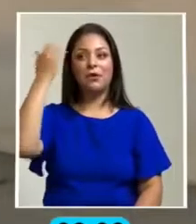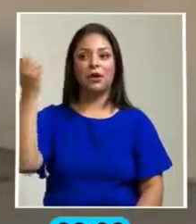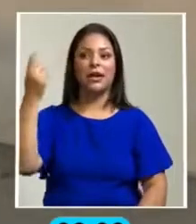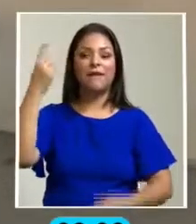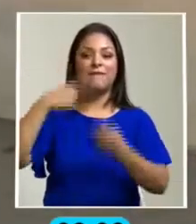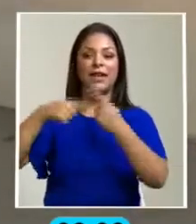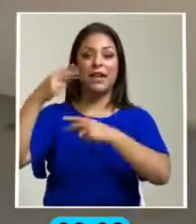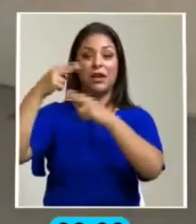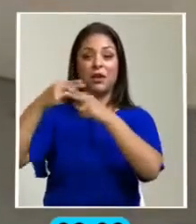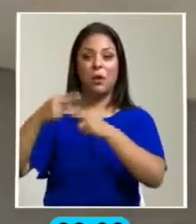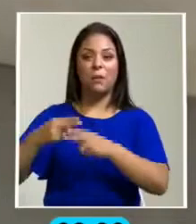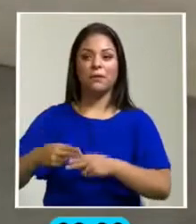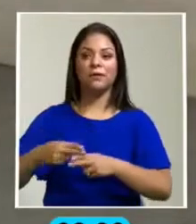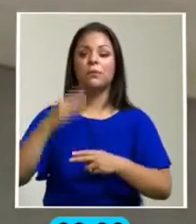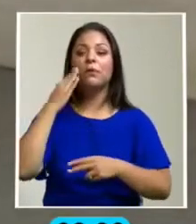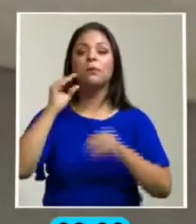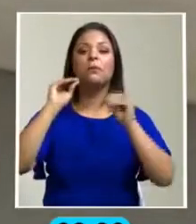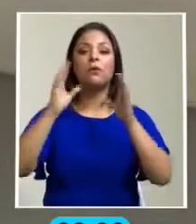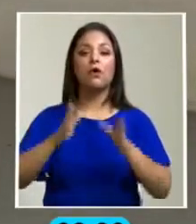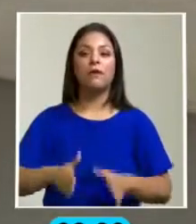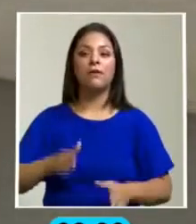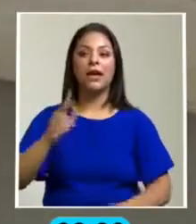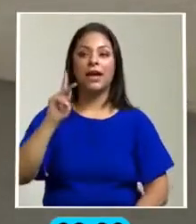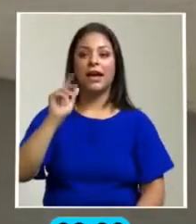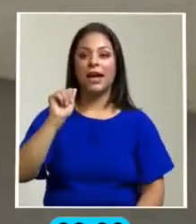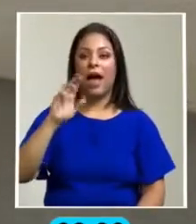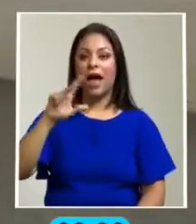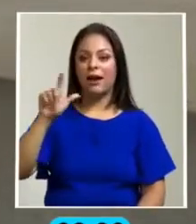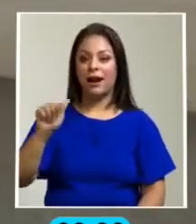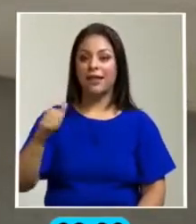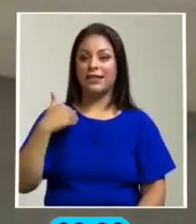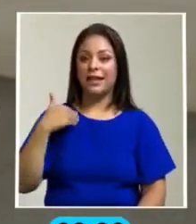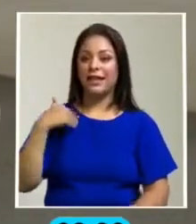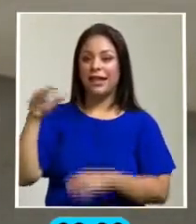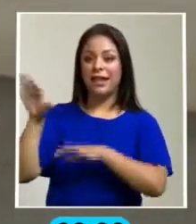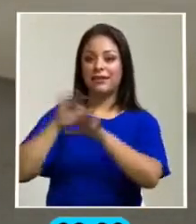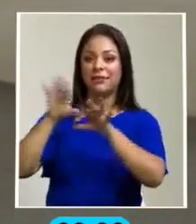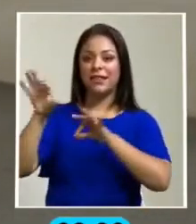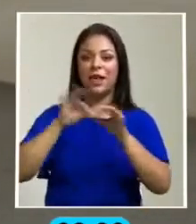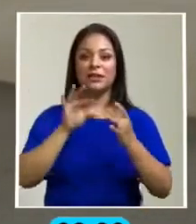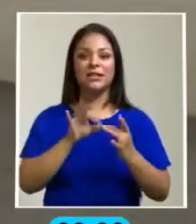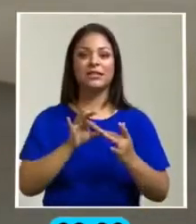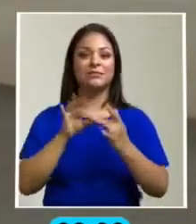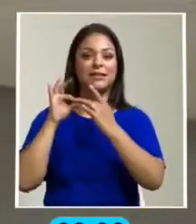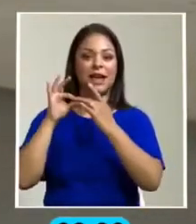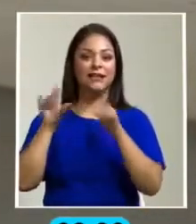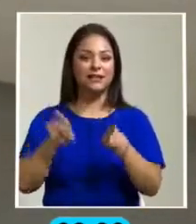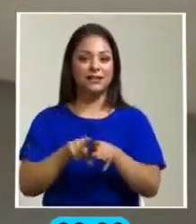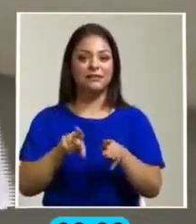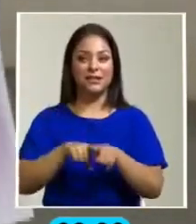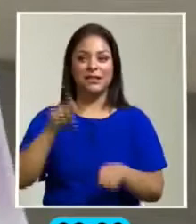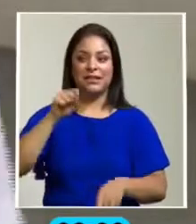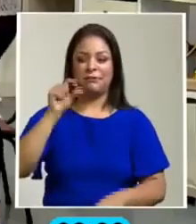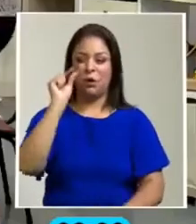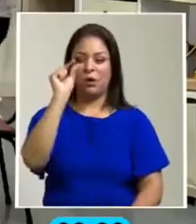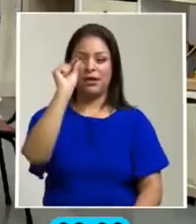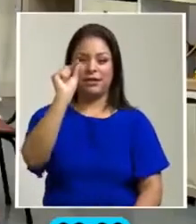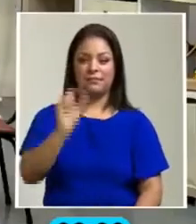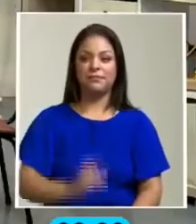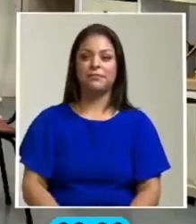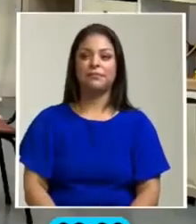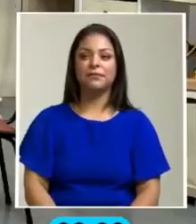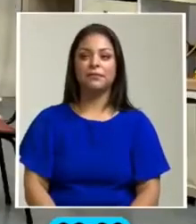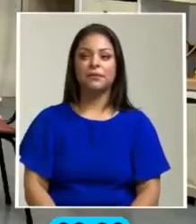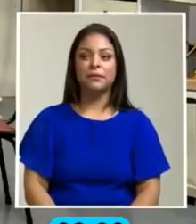nombres, porque la niña Carla entonces viene con invitados especiales también. Claro que sí, pero dentro de un ratito. Niña Carla, pero vea también lo que venía en